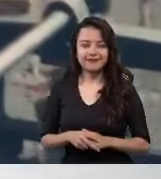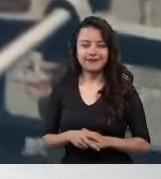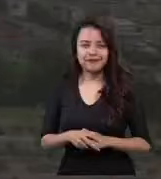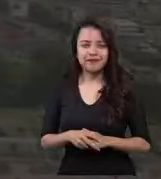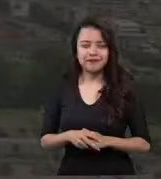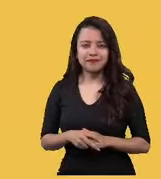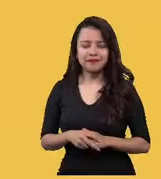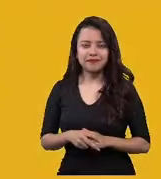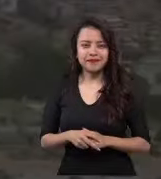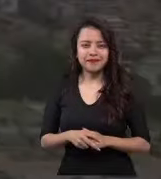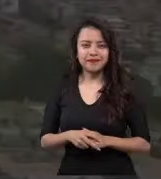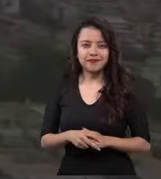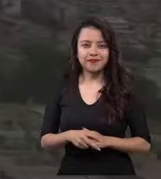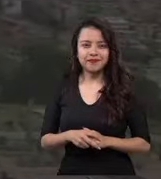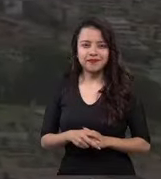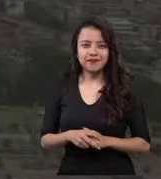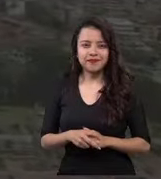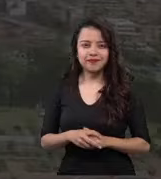acogedor.